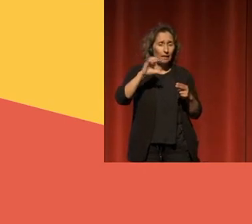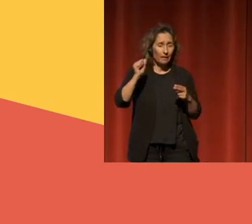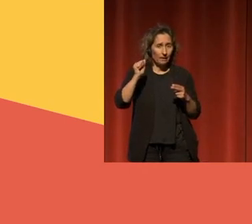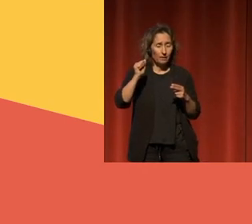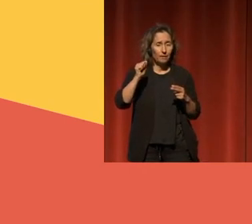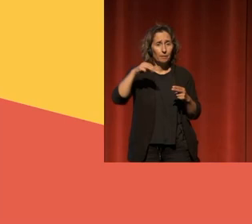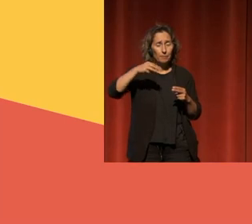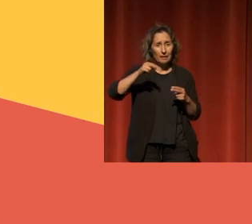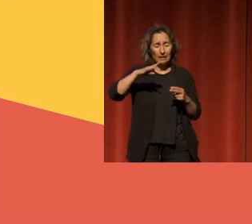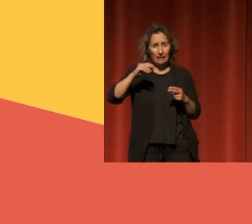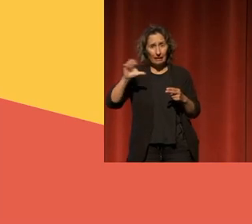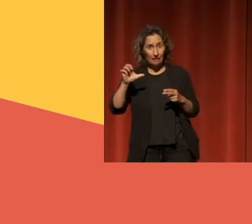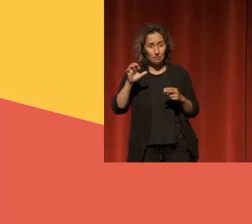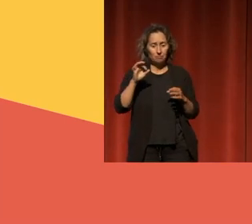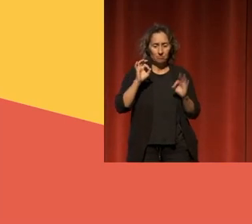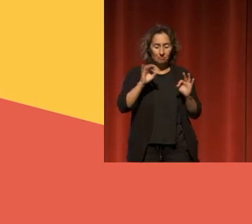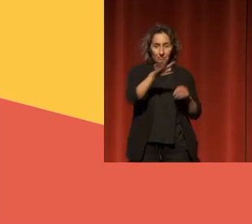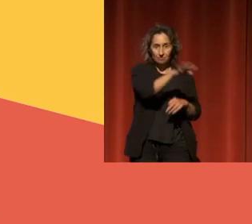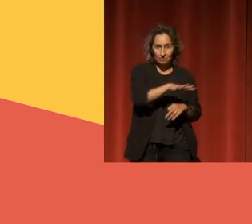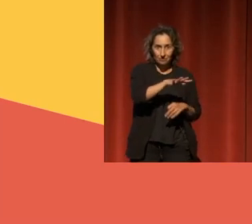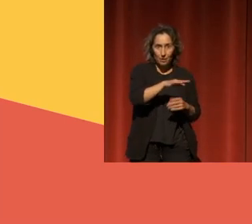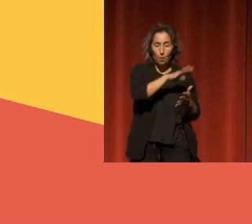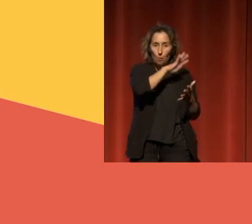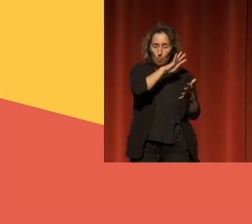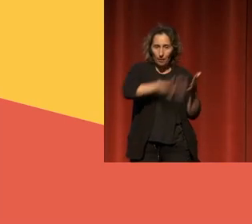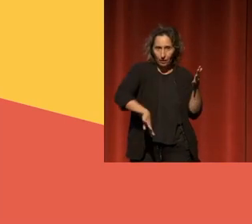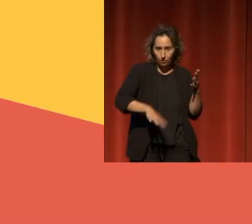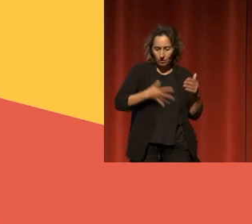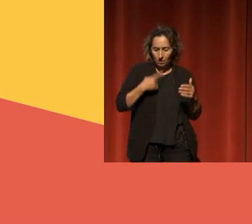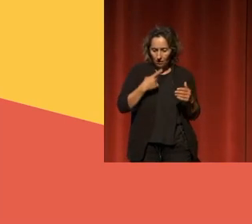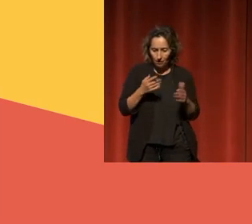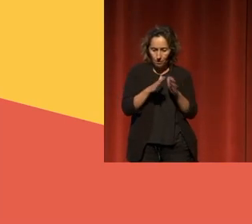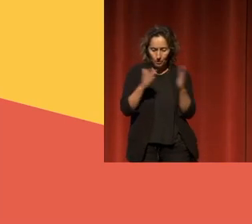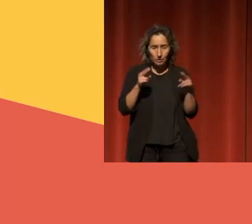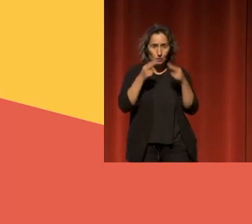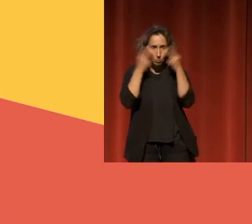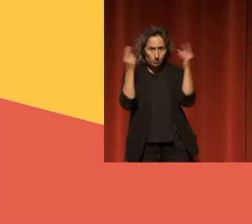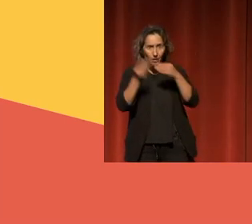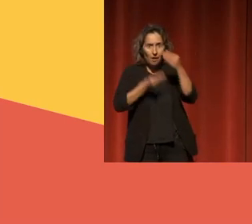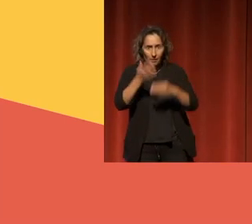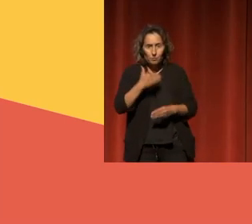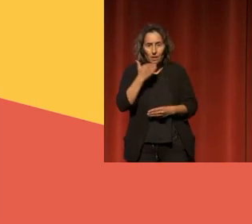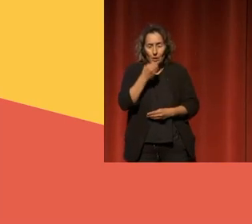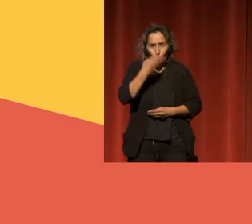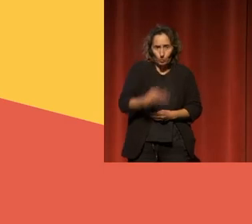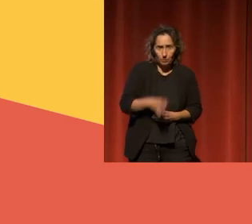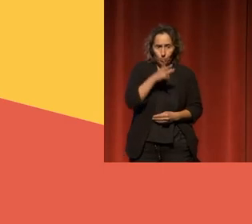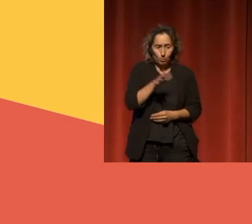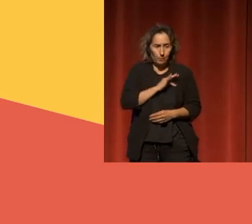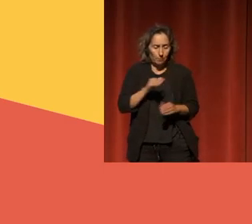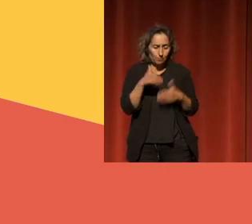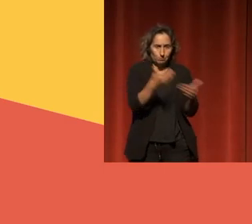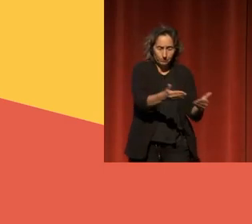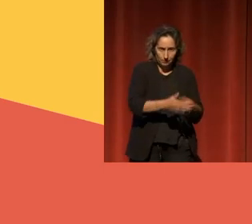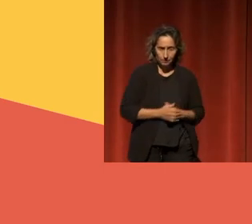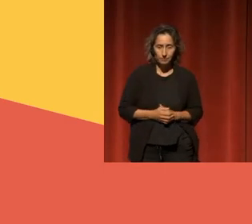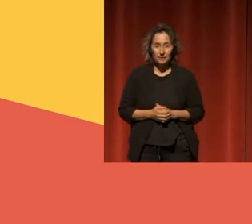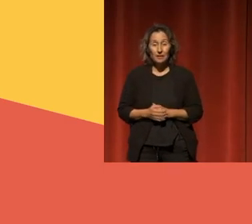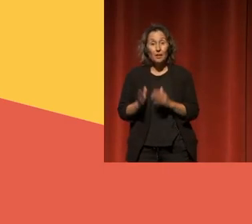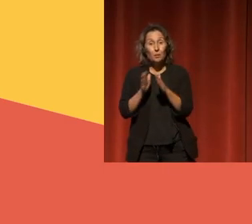Barcelona algo se hará bien en relación a las bibliotecas públicas también Es verdad que public libraries